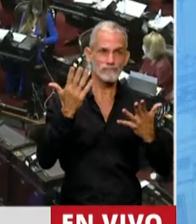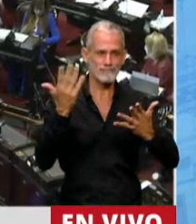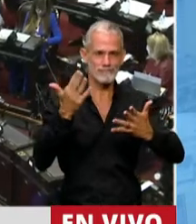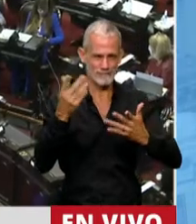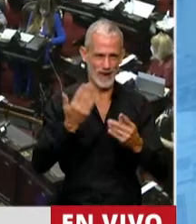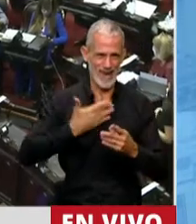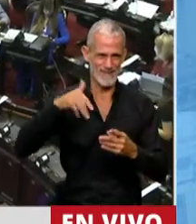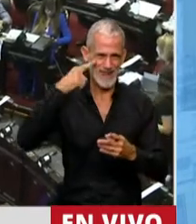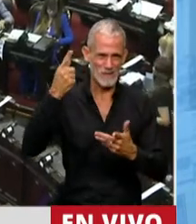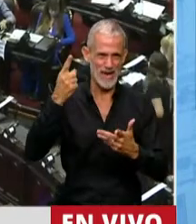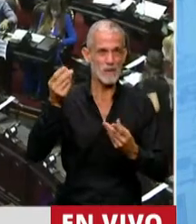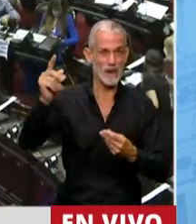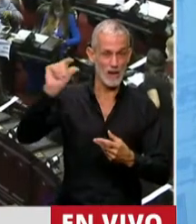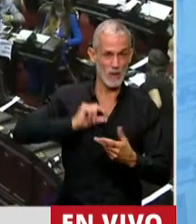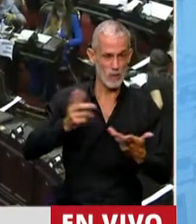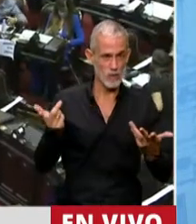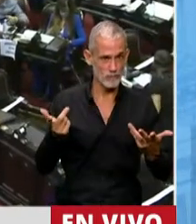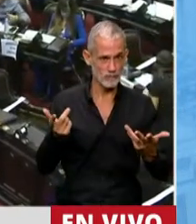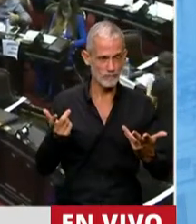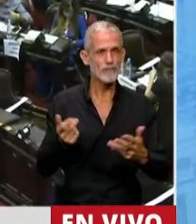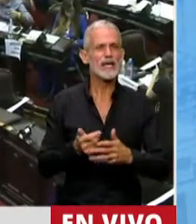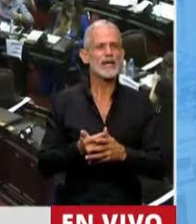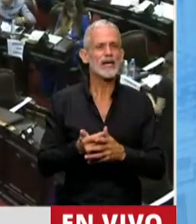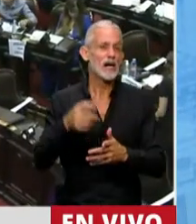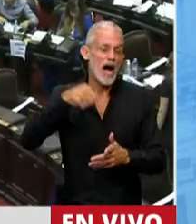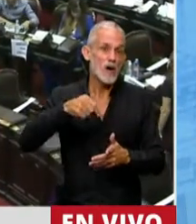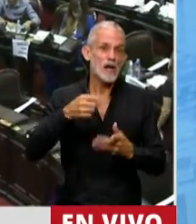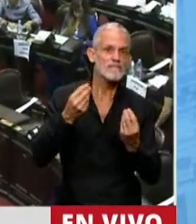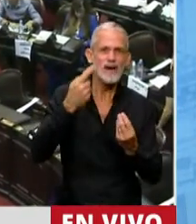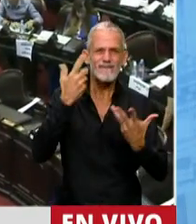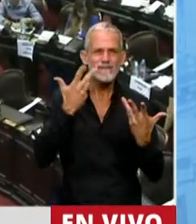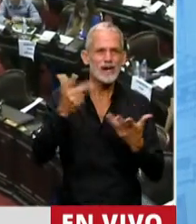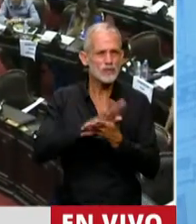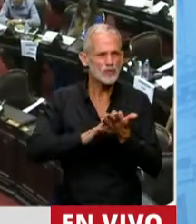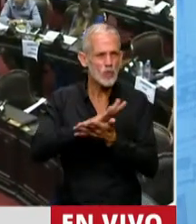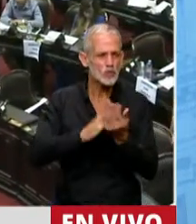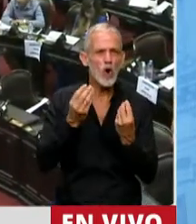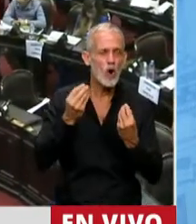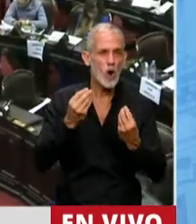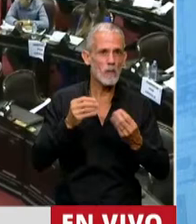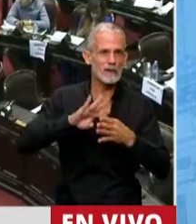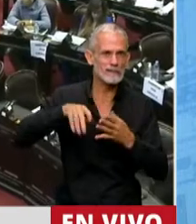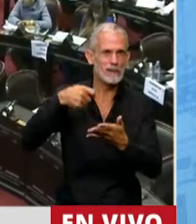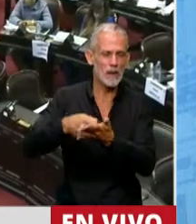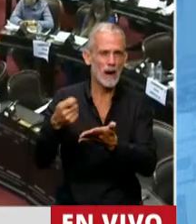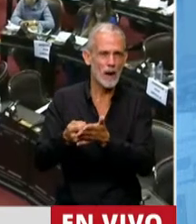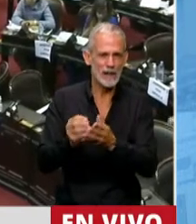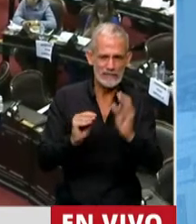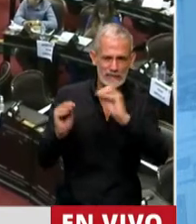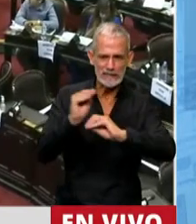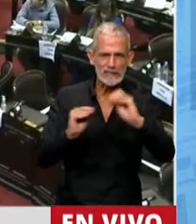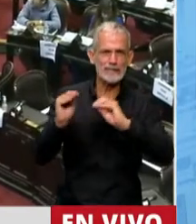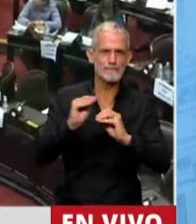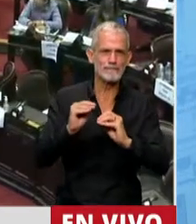Internacional. Una crisis de deuda que se está intentando resolver, que está en curso porque aún con la reestructuración exitosa